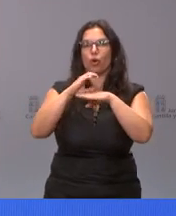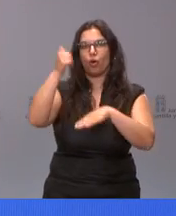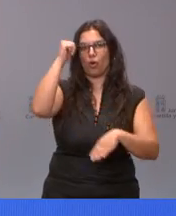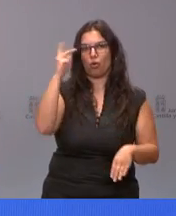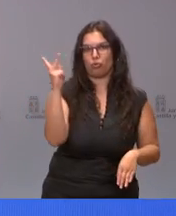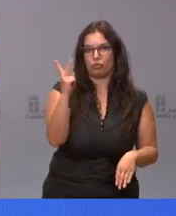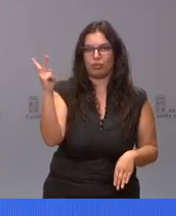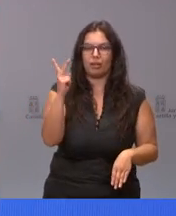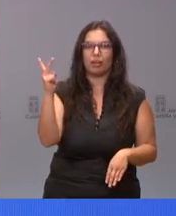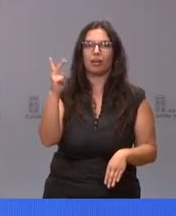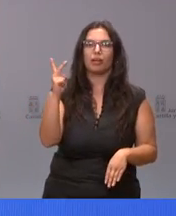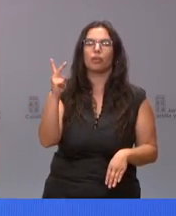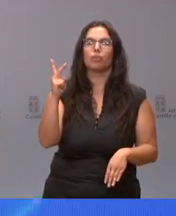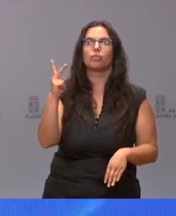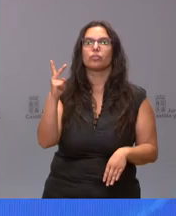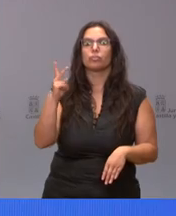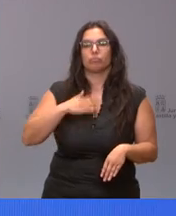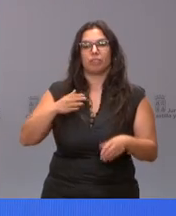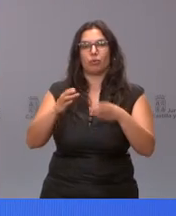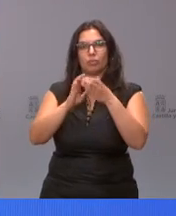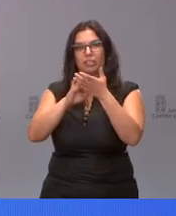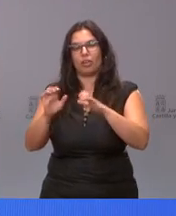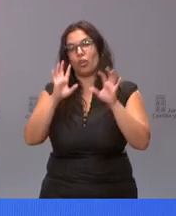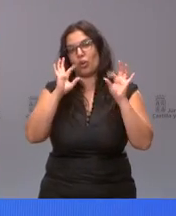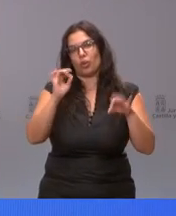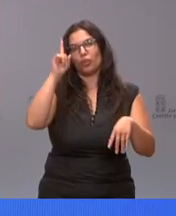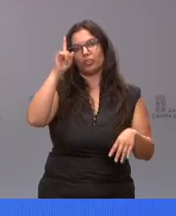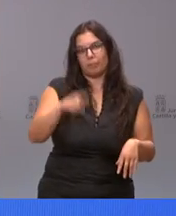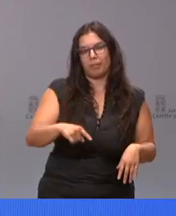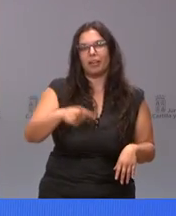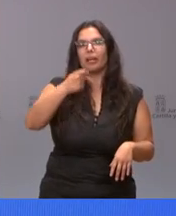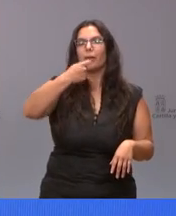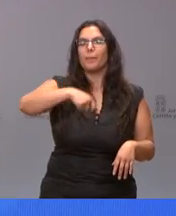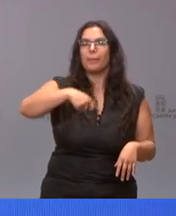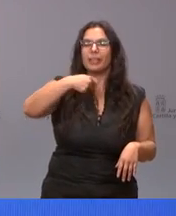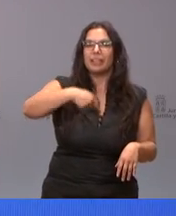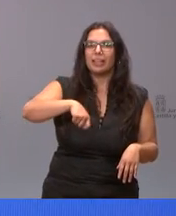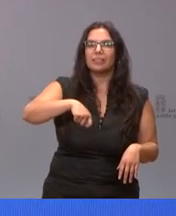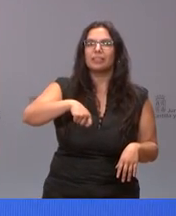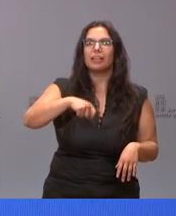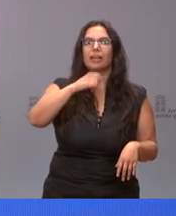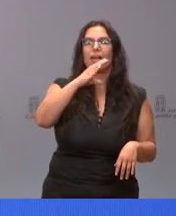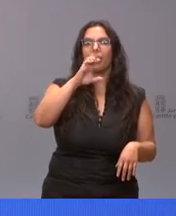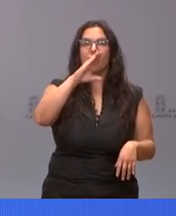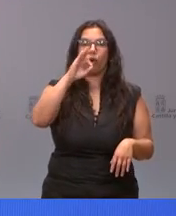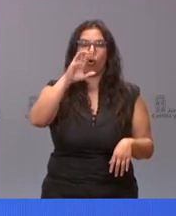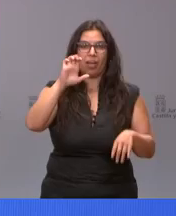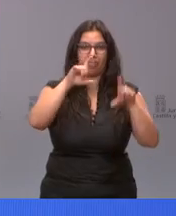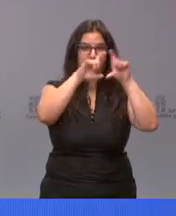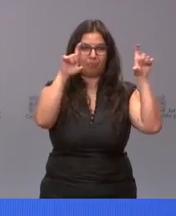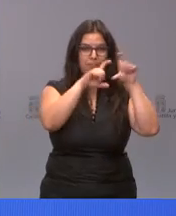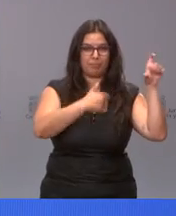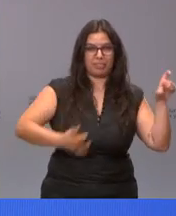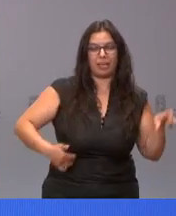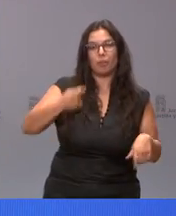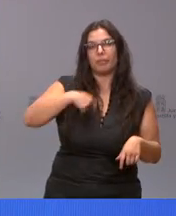de quienes aquí hoy nos acompañan de la Junta de Castilla y León y, por supuesto, el presidente de la COE Castilla y León, el presidente del